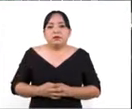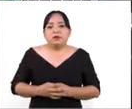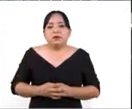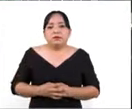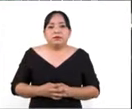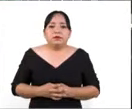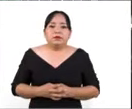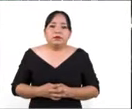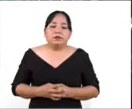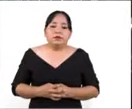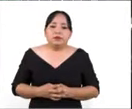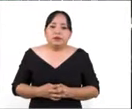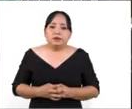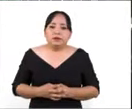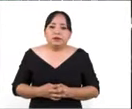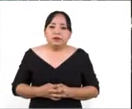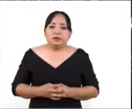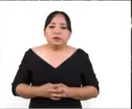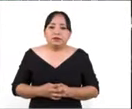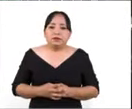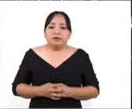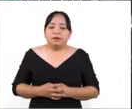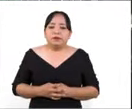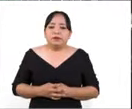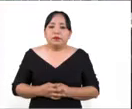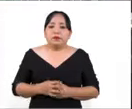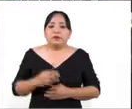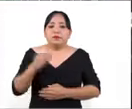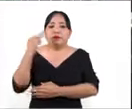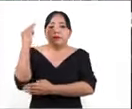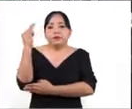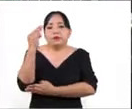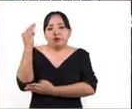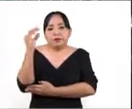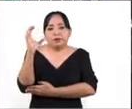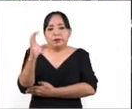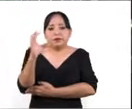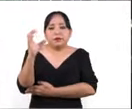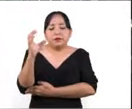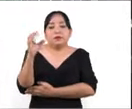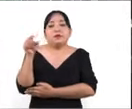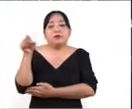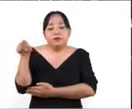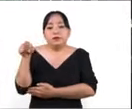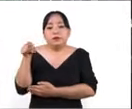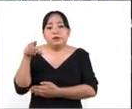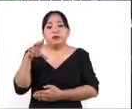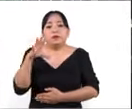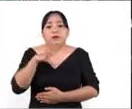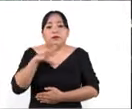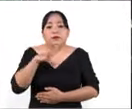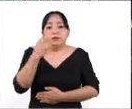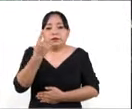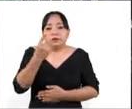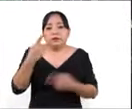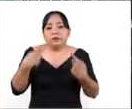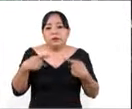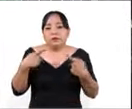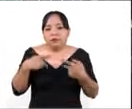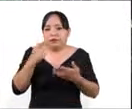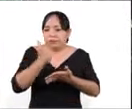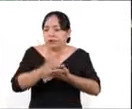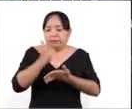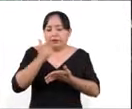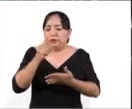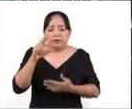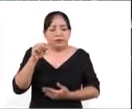es una sí, en Magdalena Contreras fue una persona. ¿Se sabe? Nada grave, ¿eh?